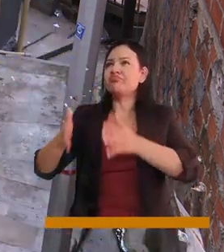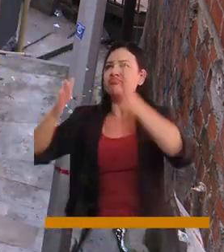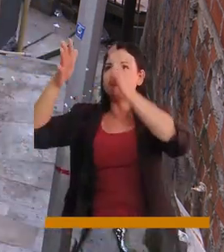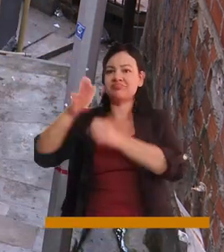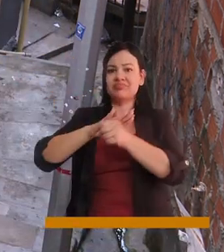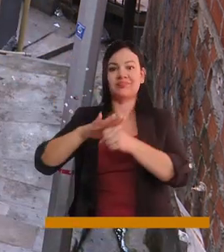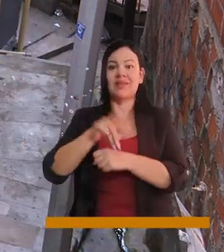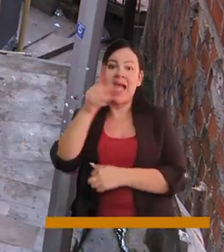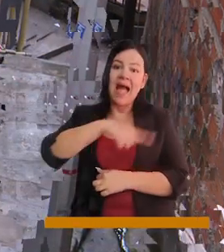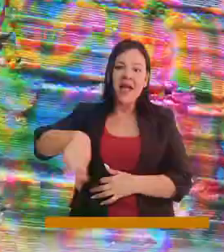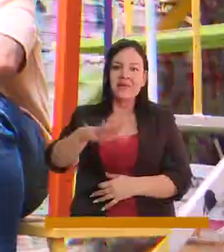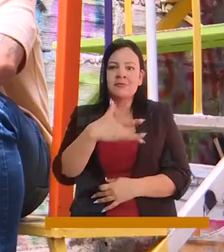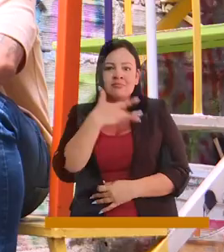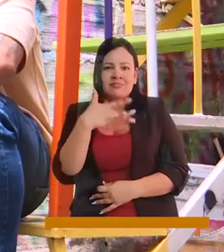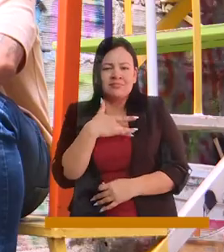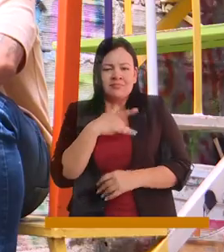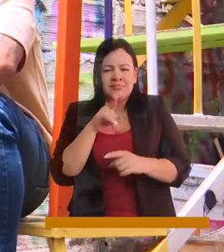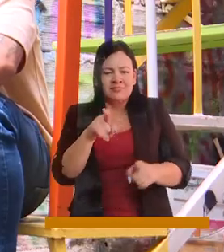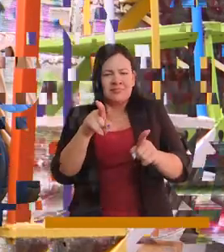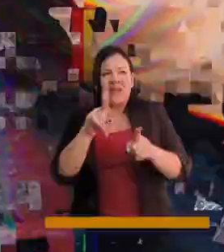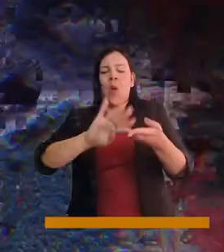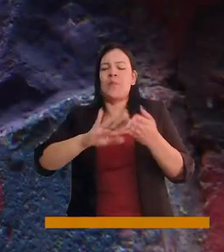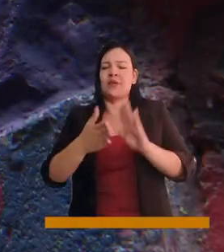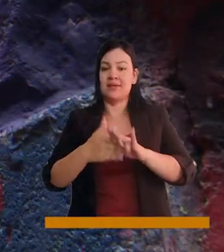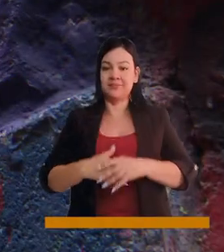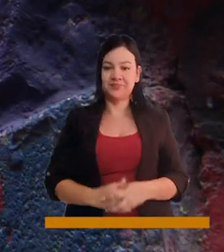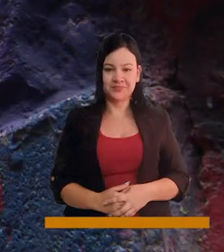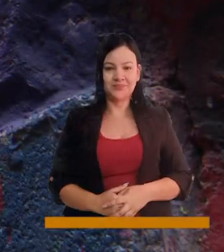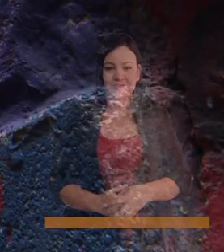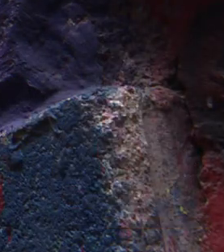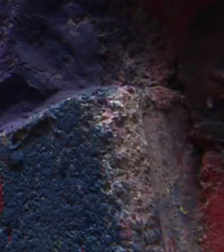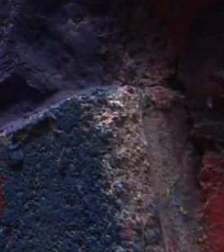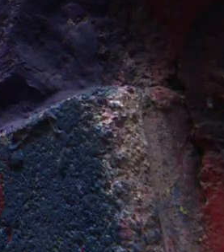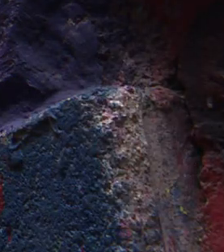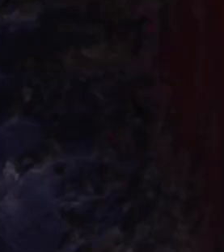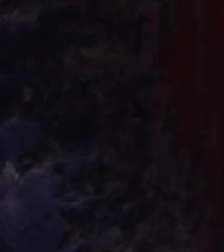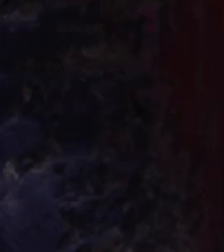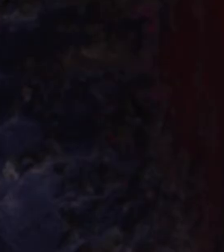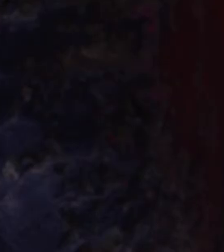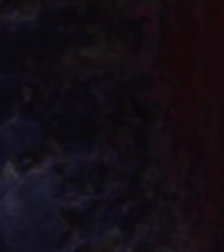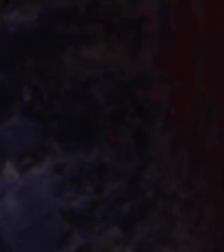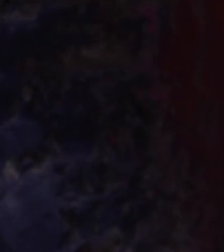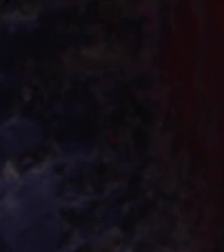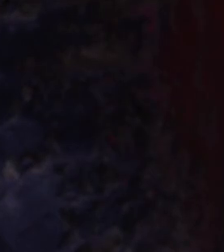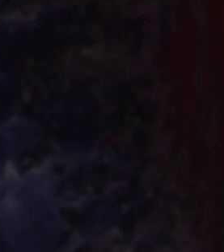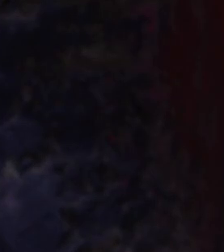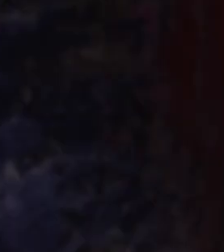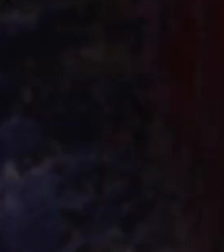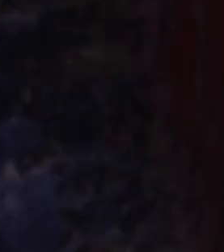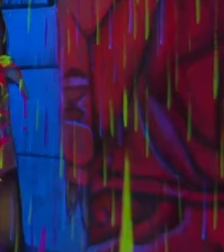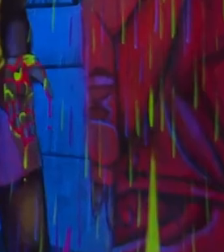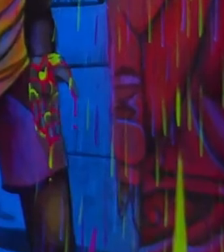construye el barrio los callejones es donde está la esencia de lo que es la comunidad llegó eliso